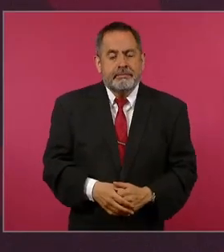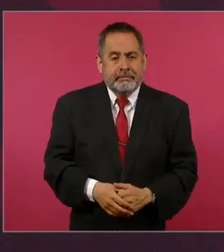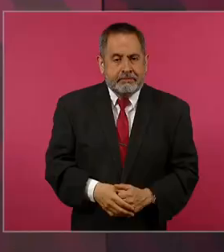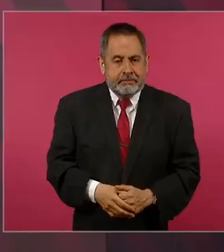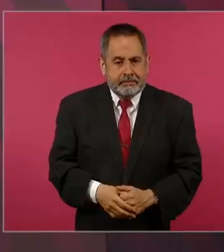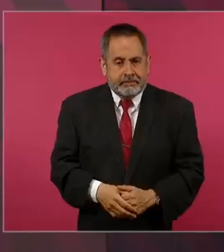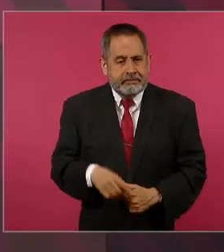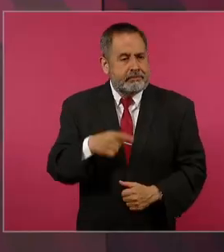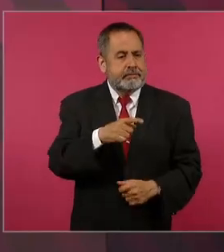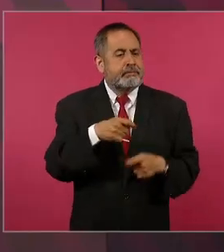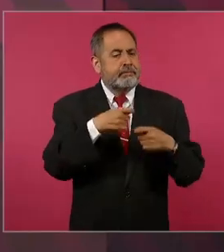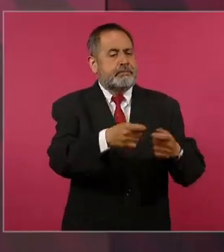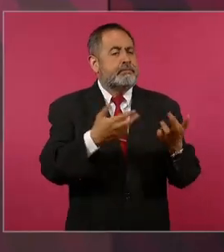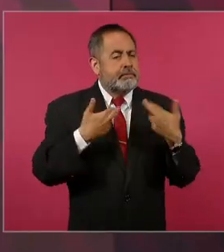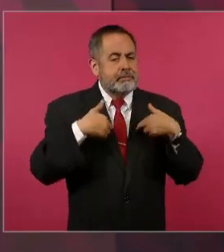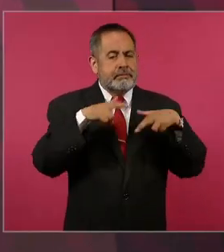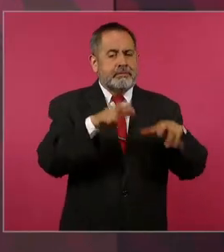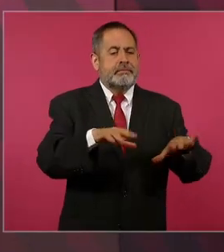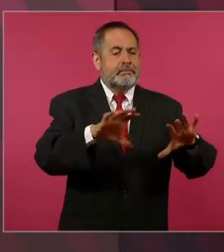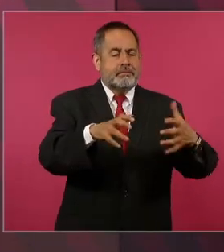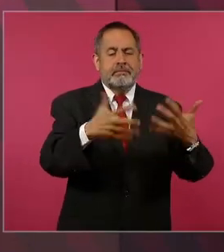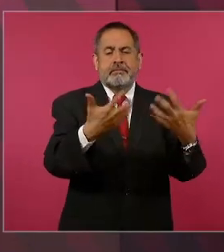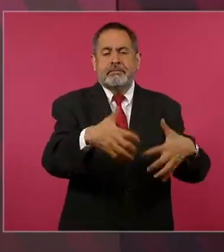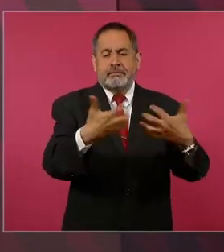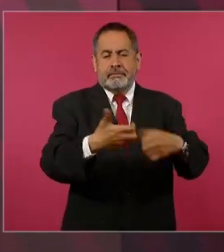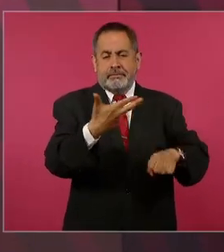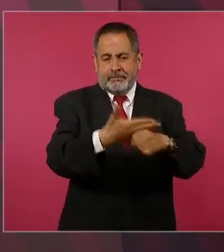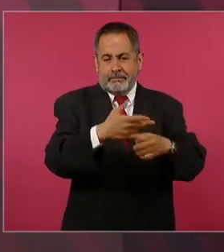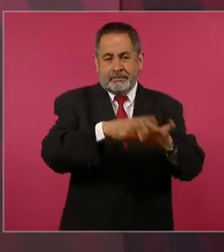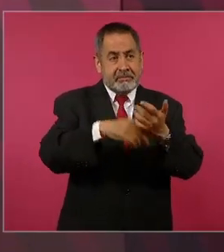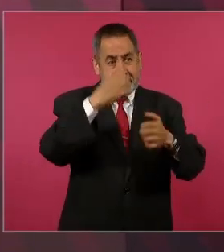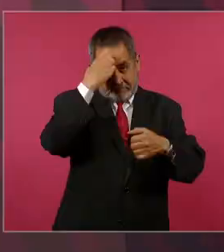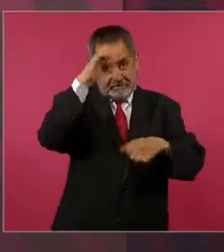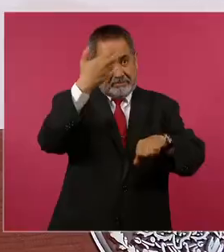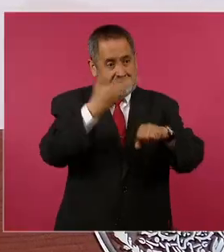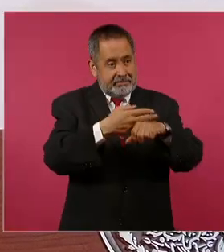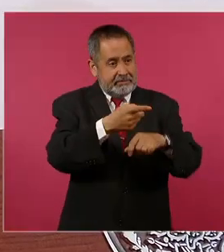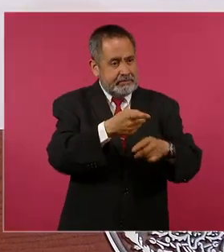o representantes de las compañías extranjeras.